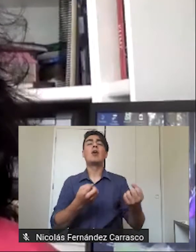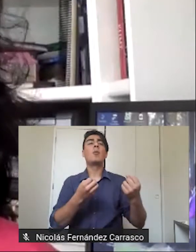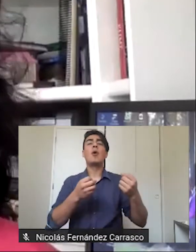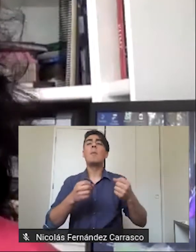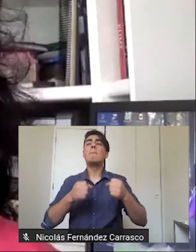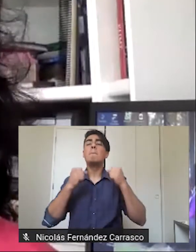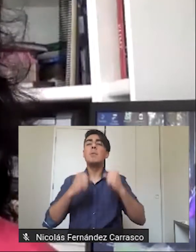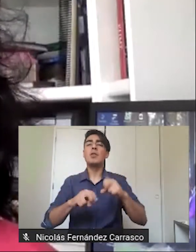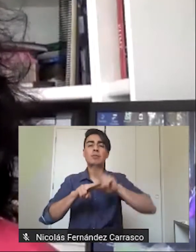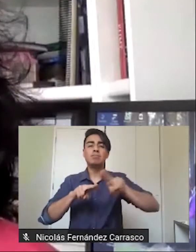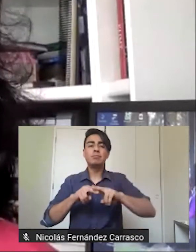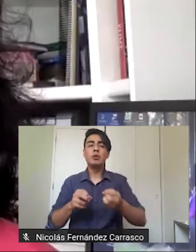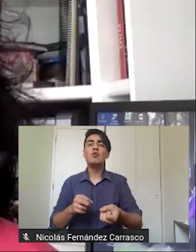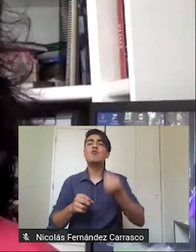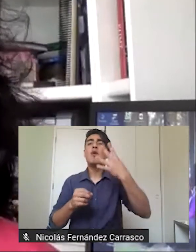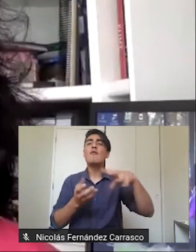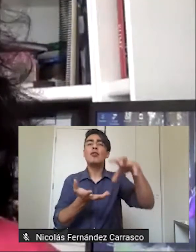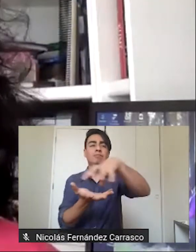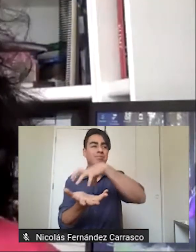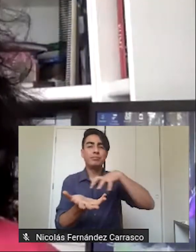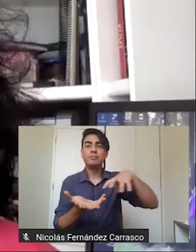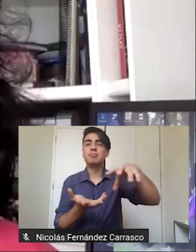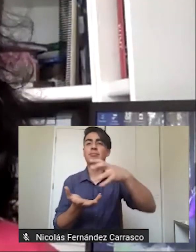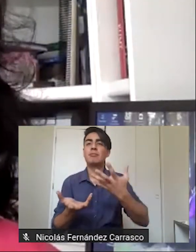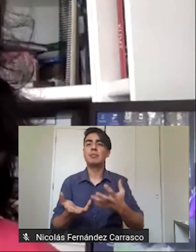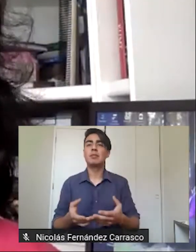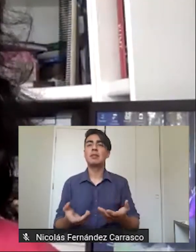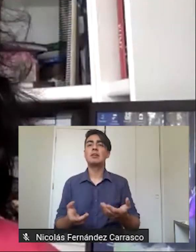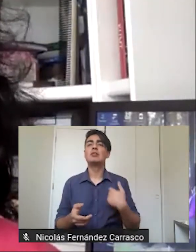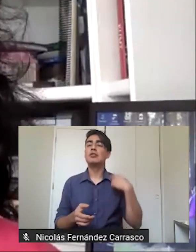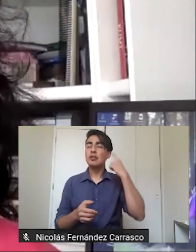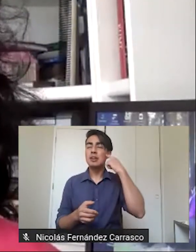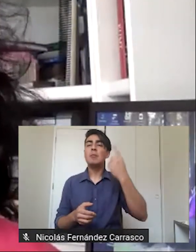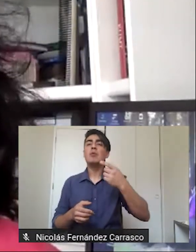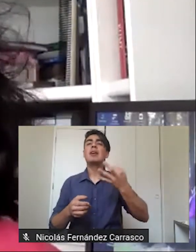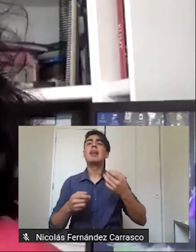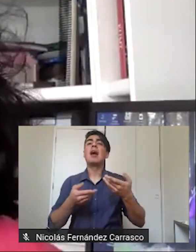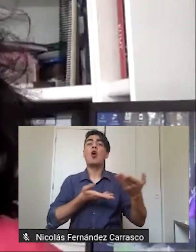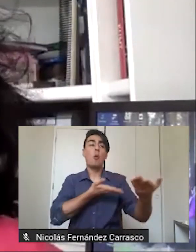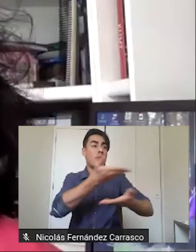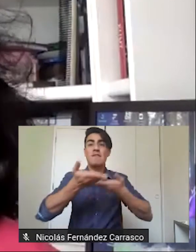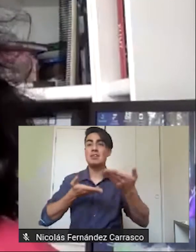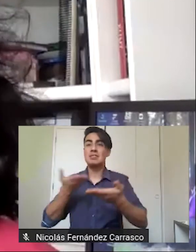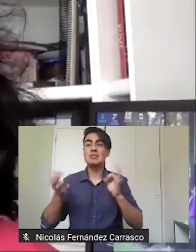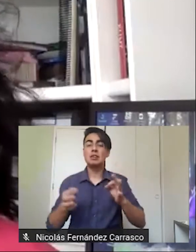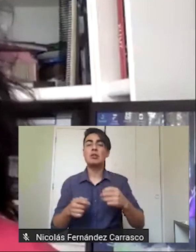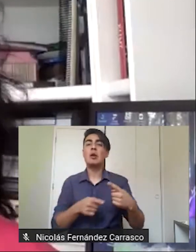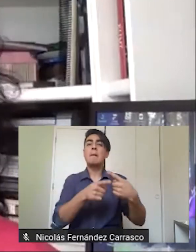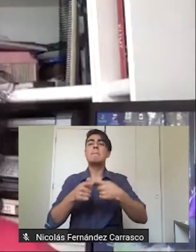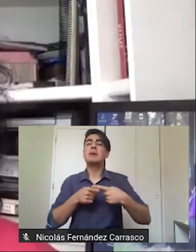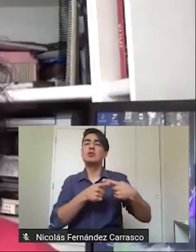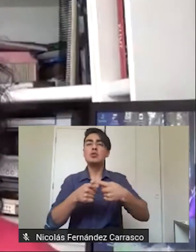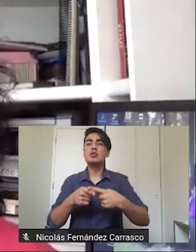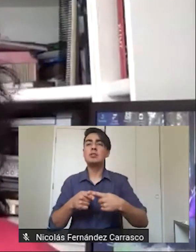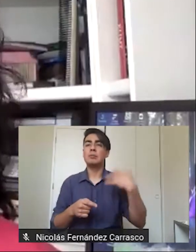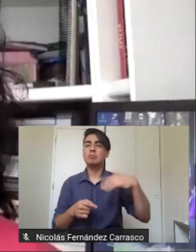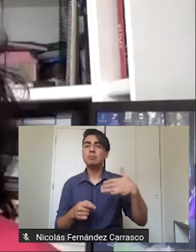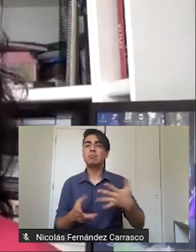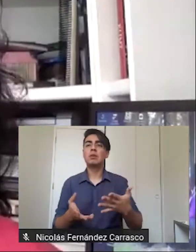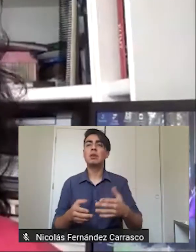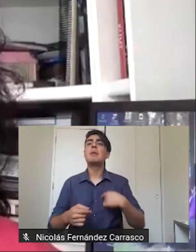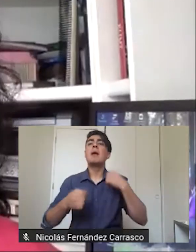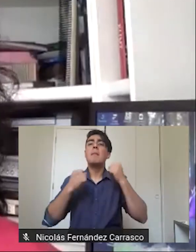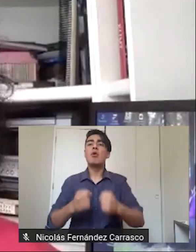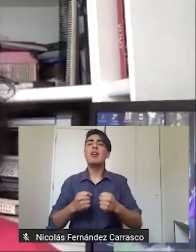convivir y ser juntos, seguramente abrirá nuevas oportunidades para los jóvenes, para las jóvenes, para